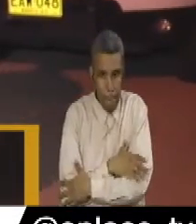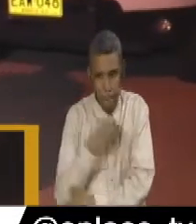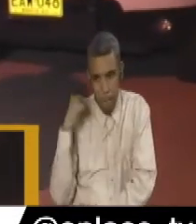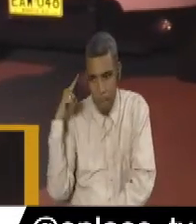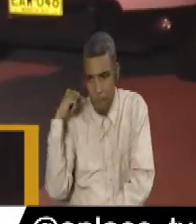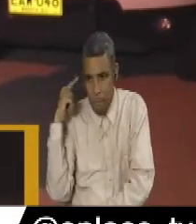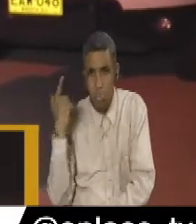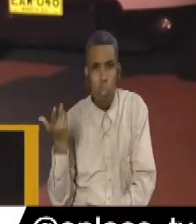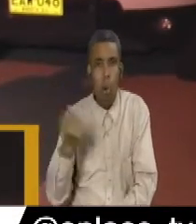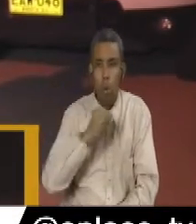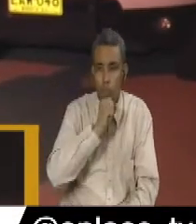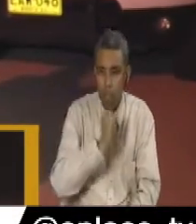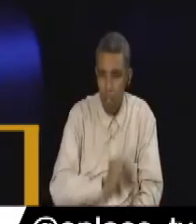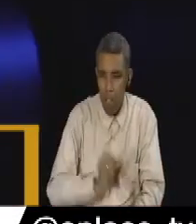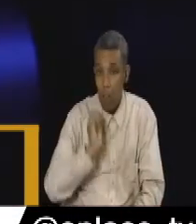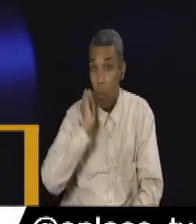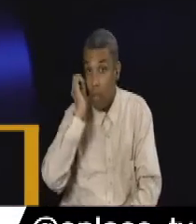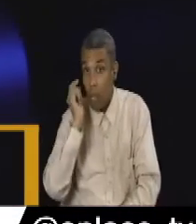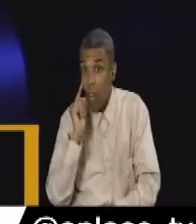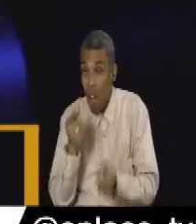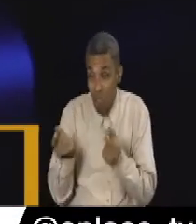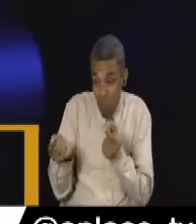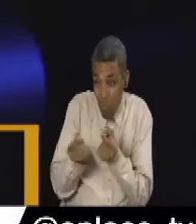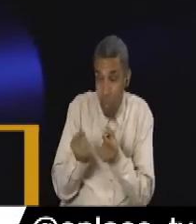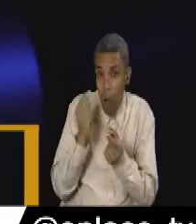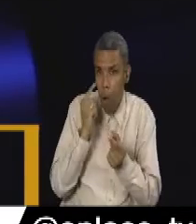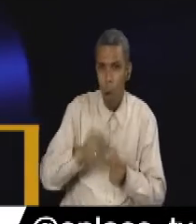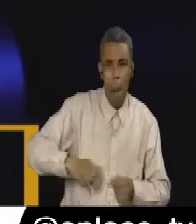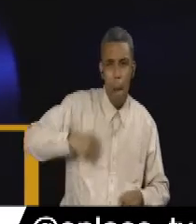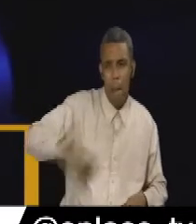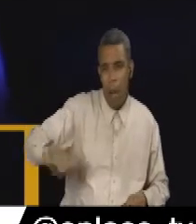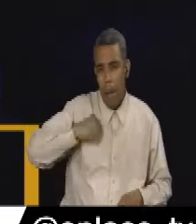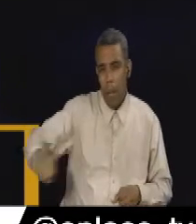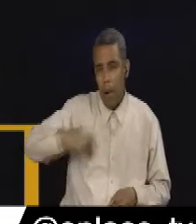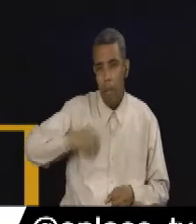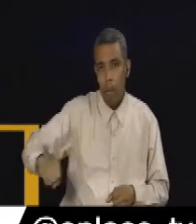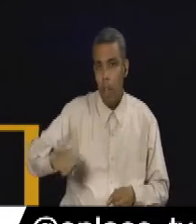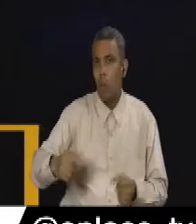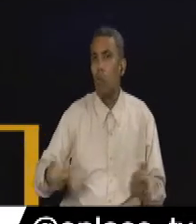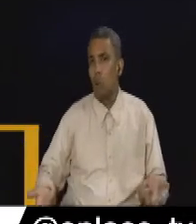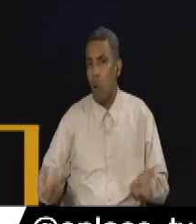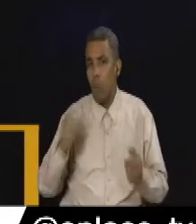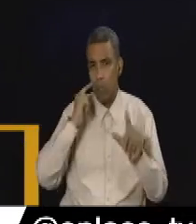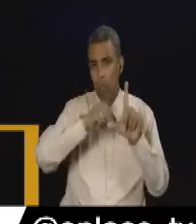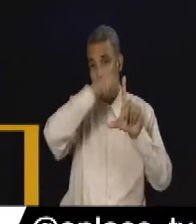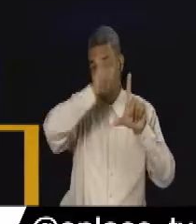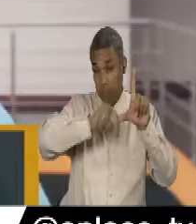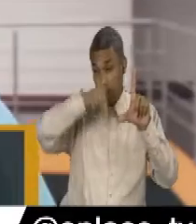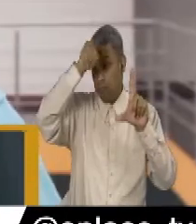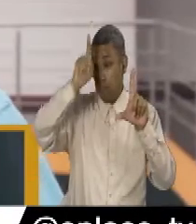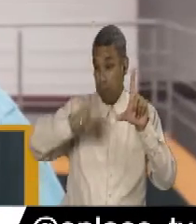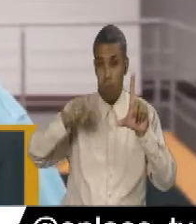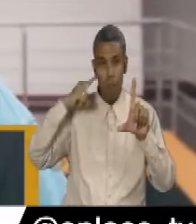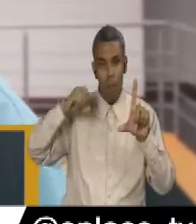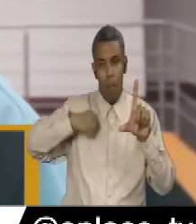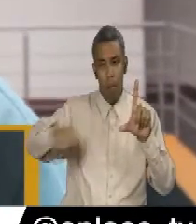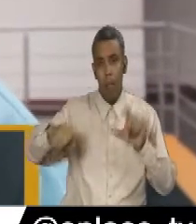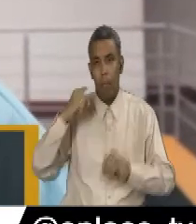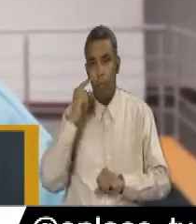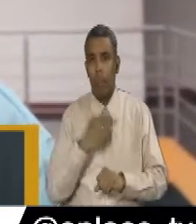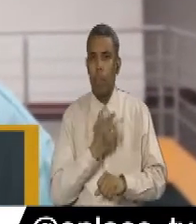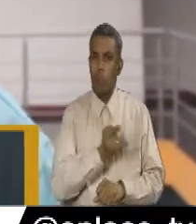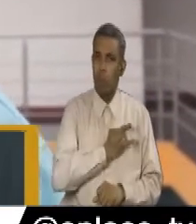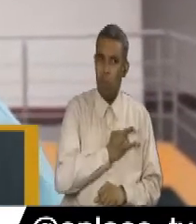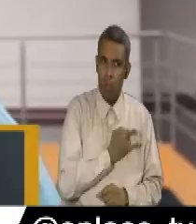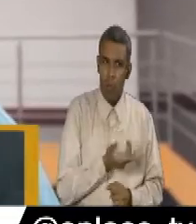de Medio Ambiente dio a conocer cuáles son los estándares permitidos para otro tipo de establecimientos en el municipio. La zona de